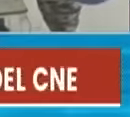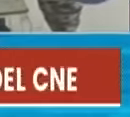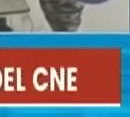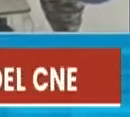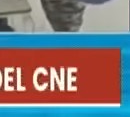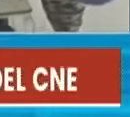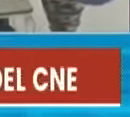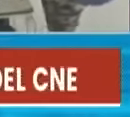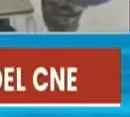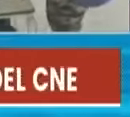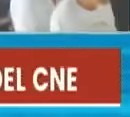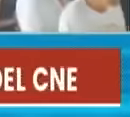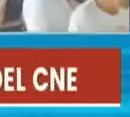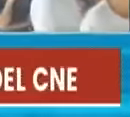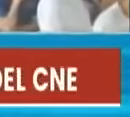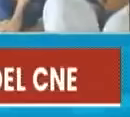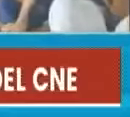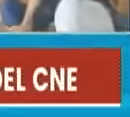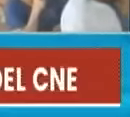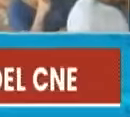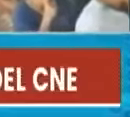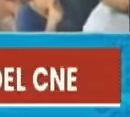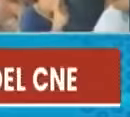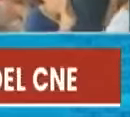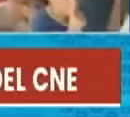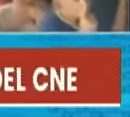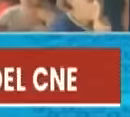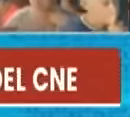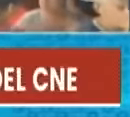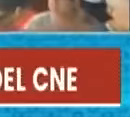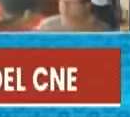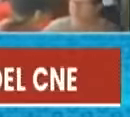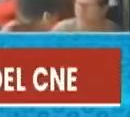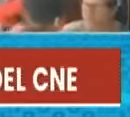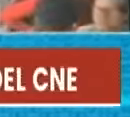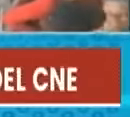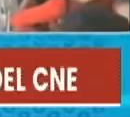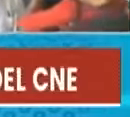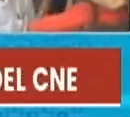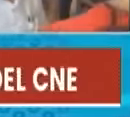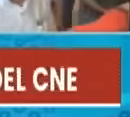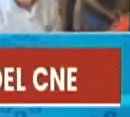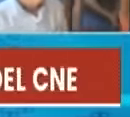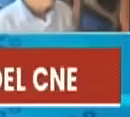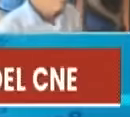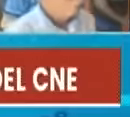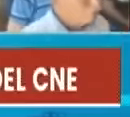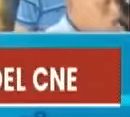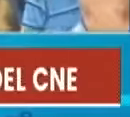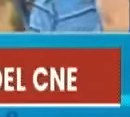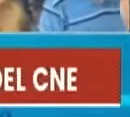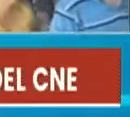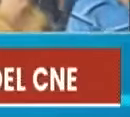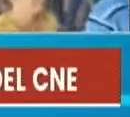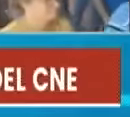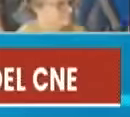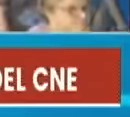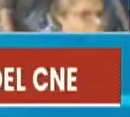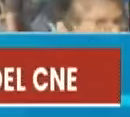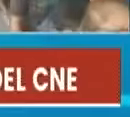los rectores y rectoras el tiempo que estaba establecido.